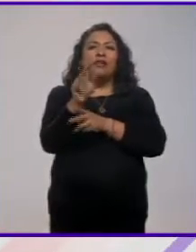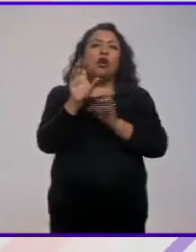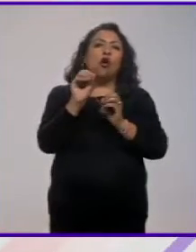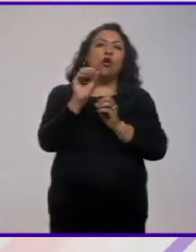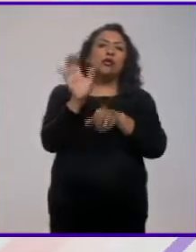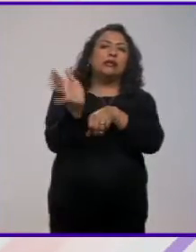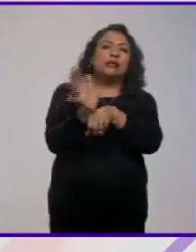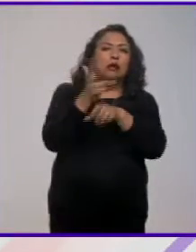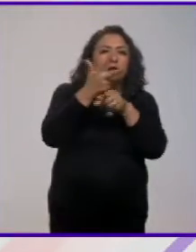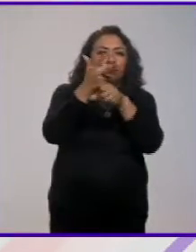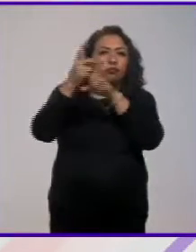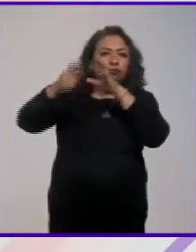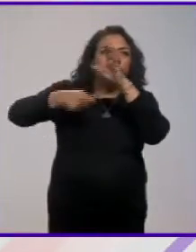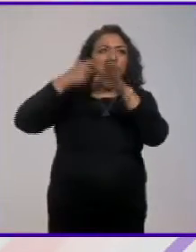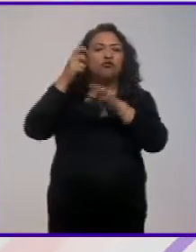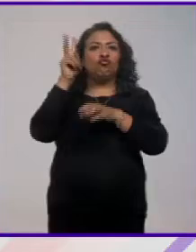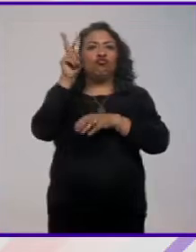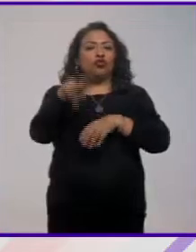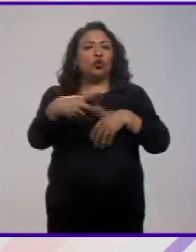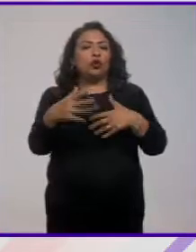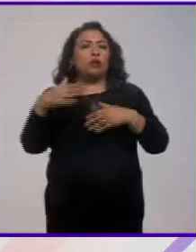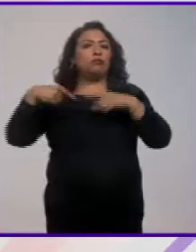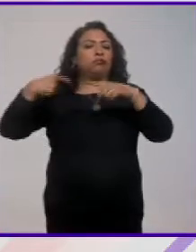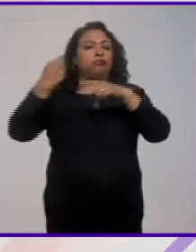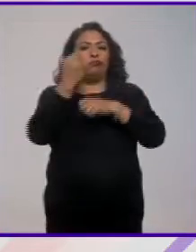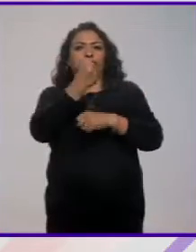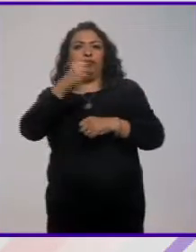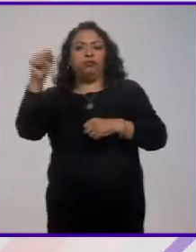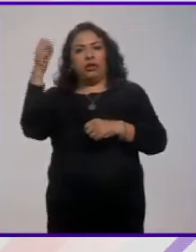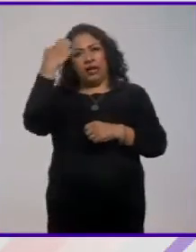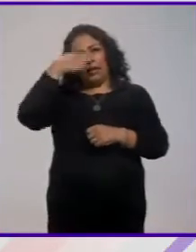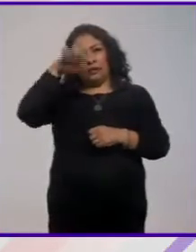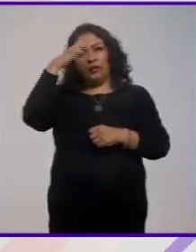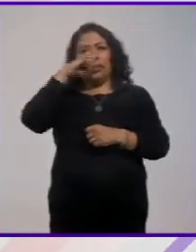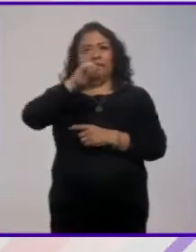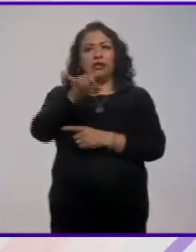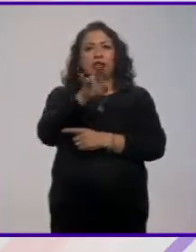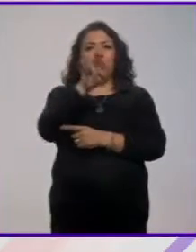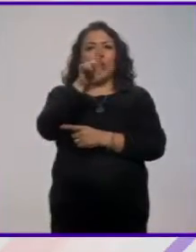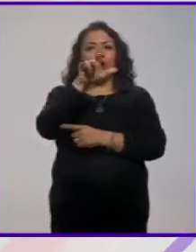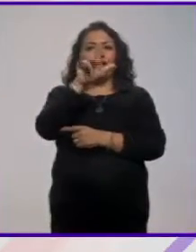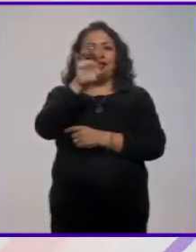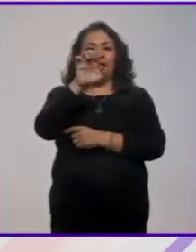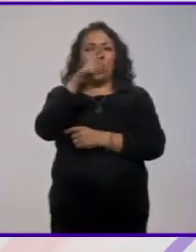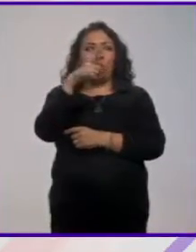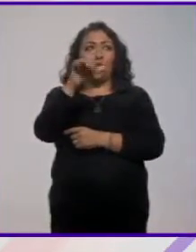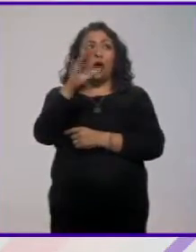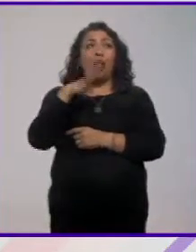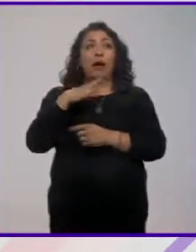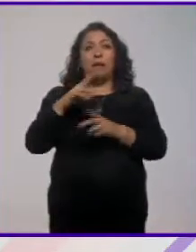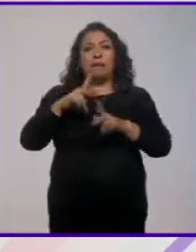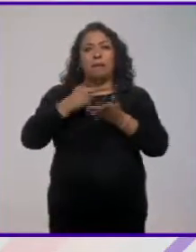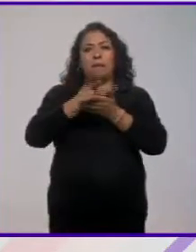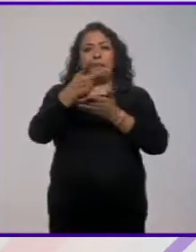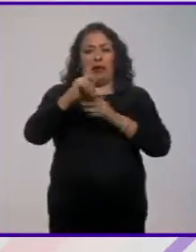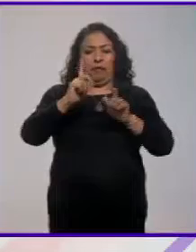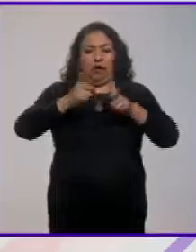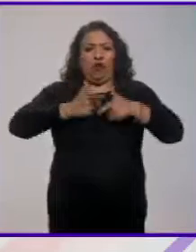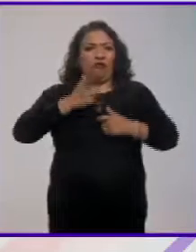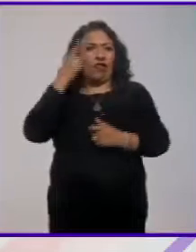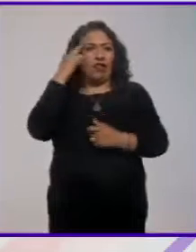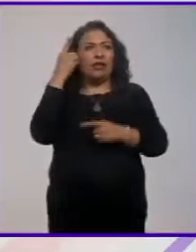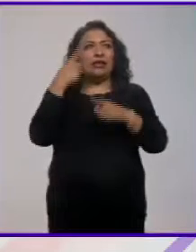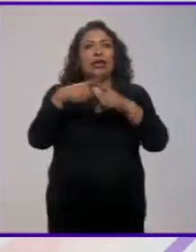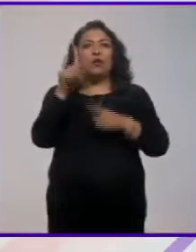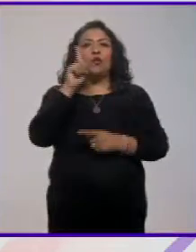foros cinematográficos avalan la destacada trayectoria de Julieta Egurrola, quien se hizo acreedora a la Medalla Bellas Artes de manos de